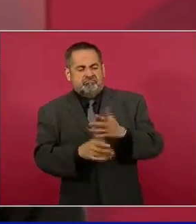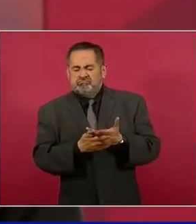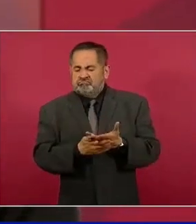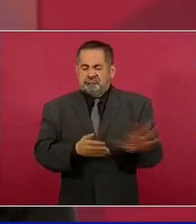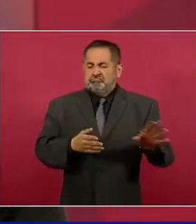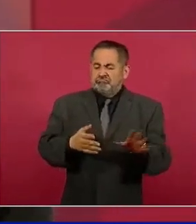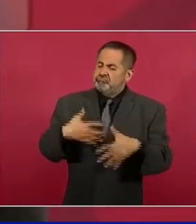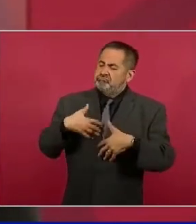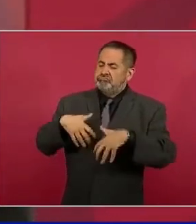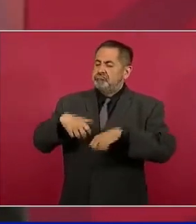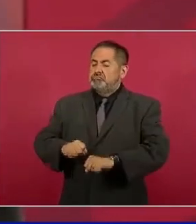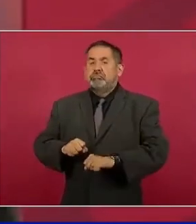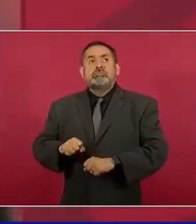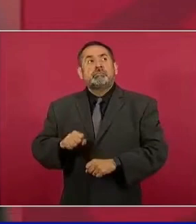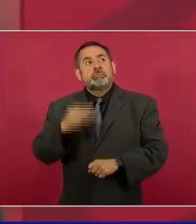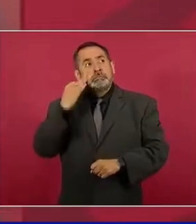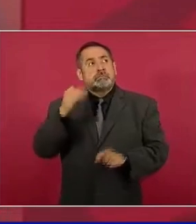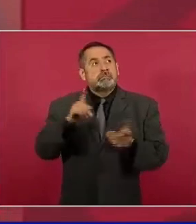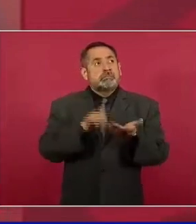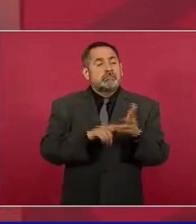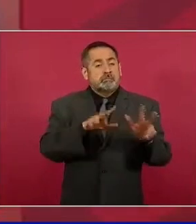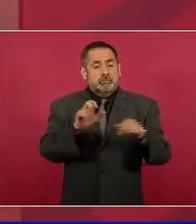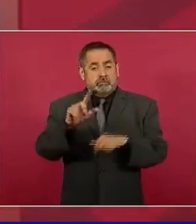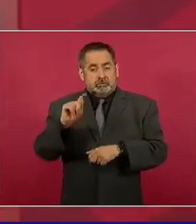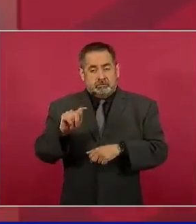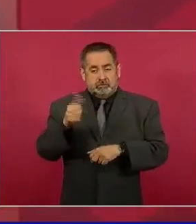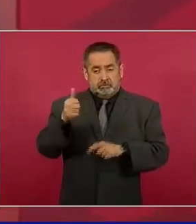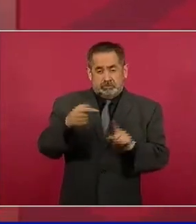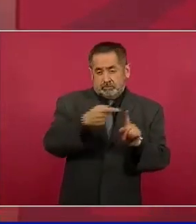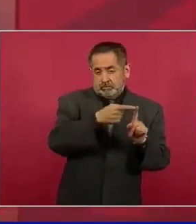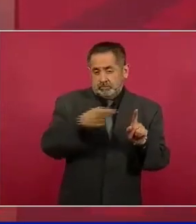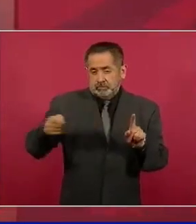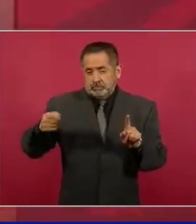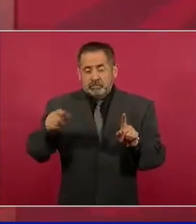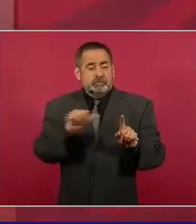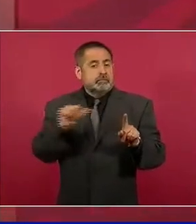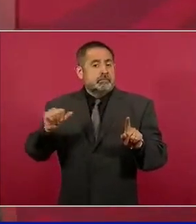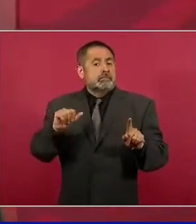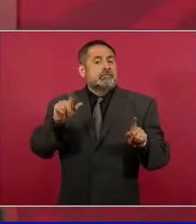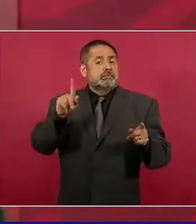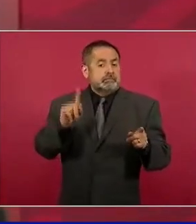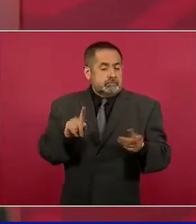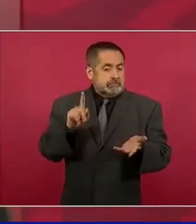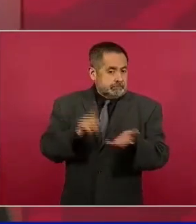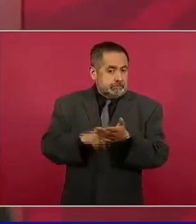de 1876 hasta 1911